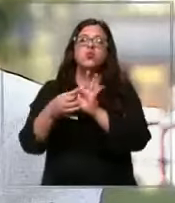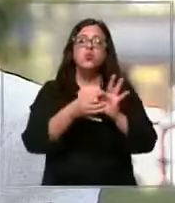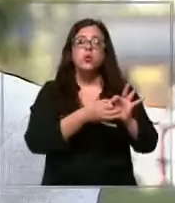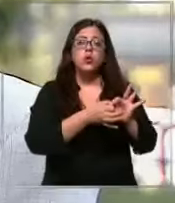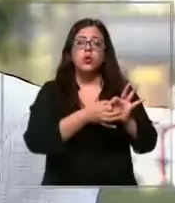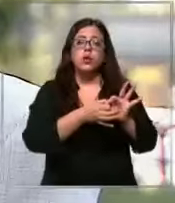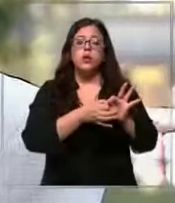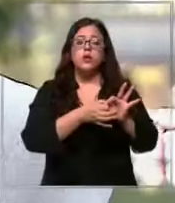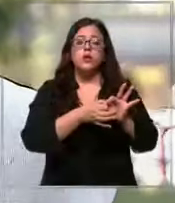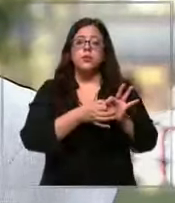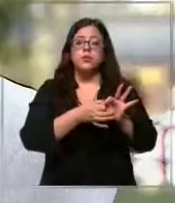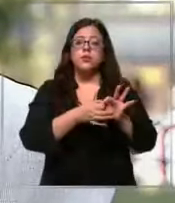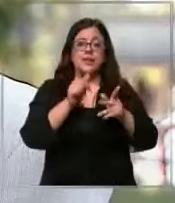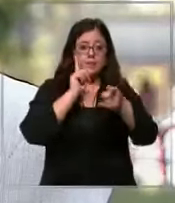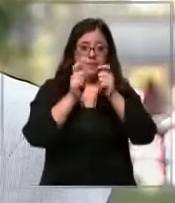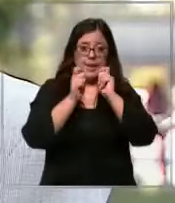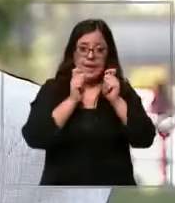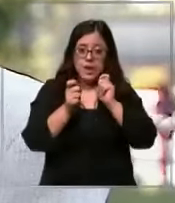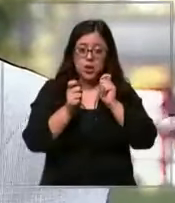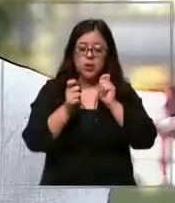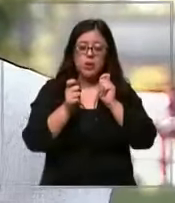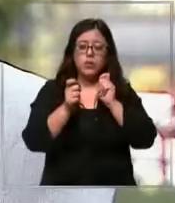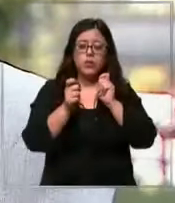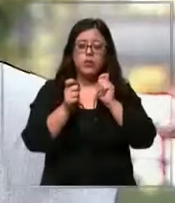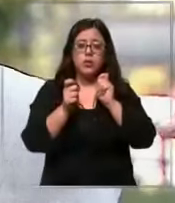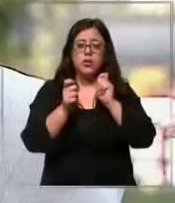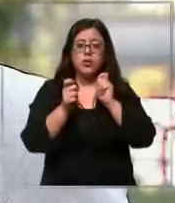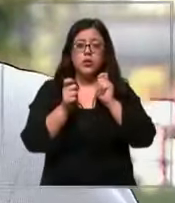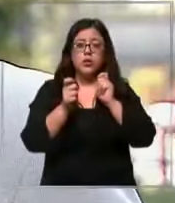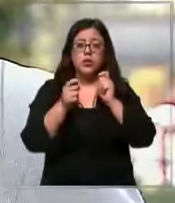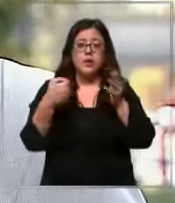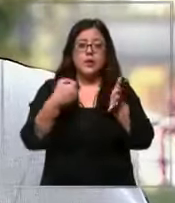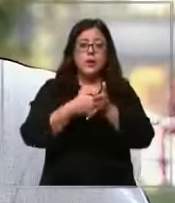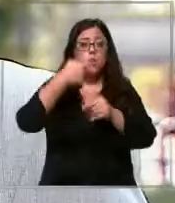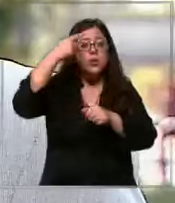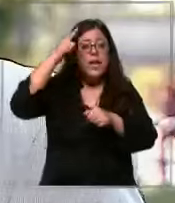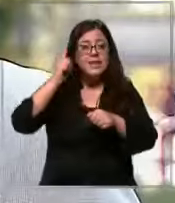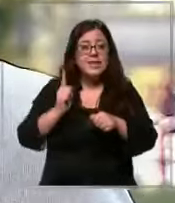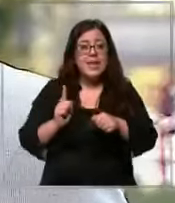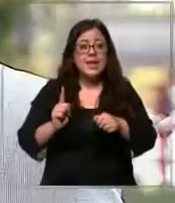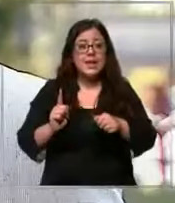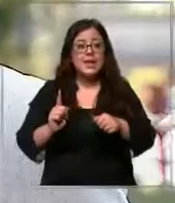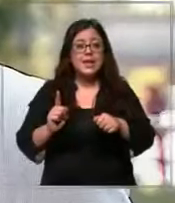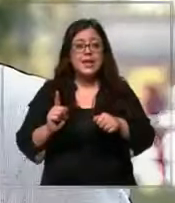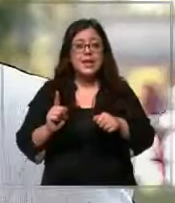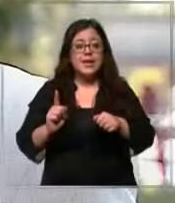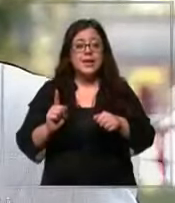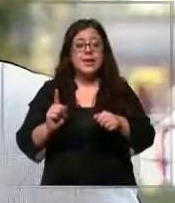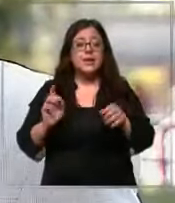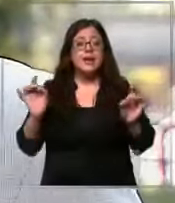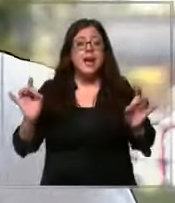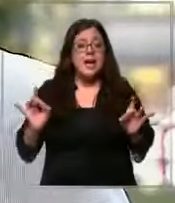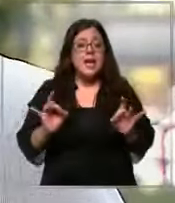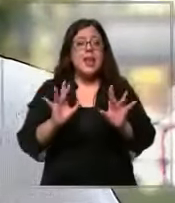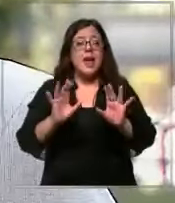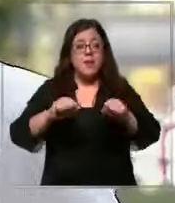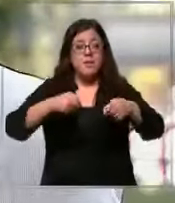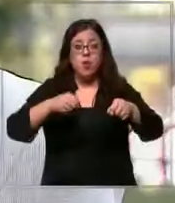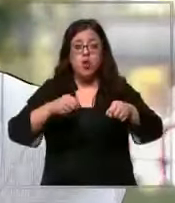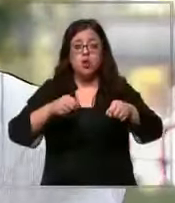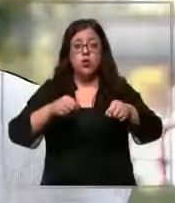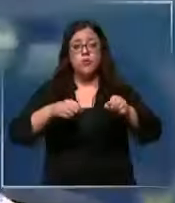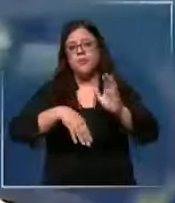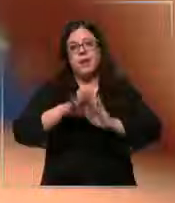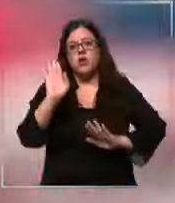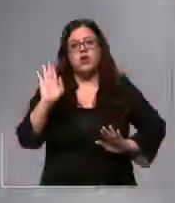efectivamente el riesgo de sufrir un siniestro vial con gravedad en la moto es